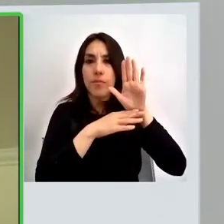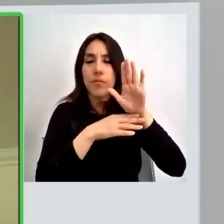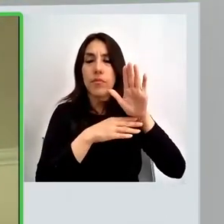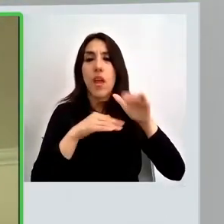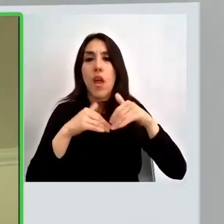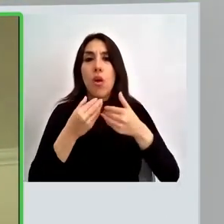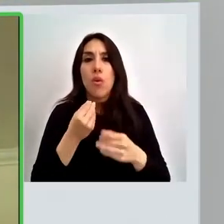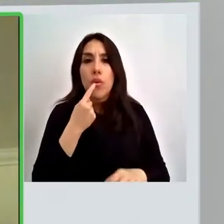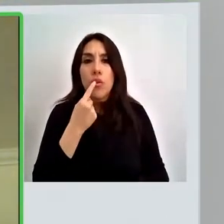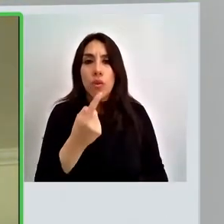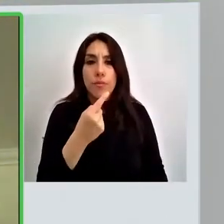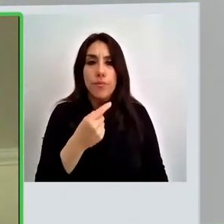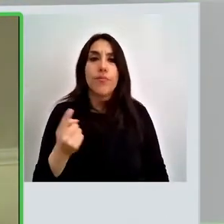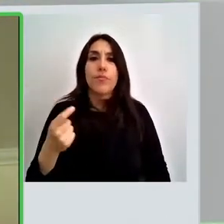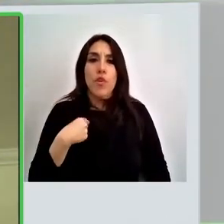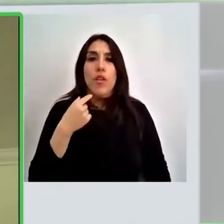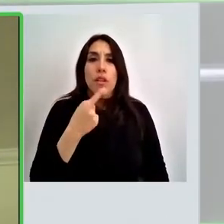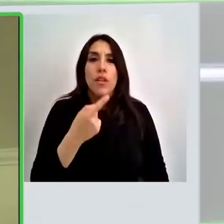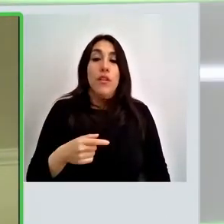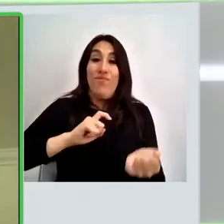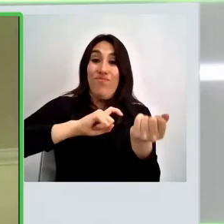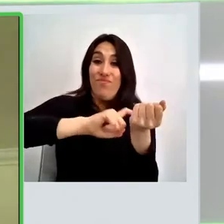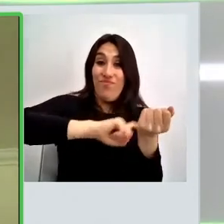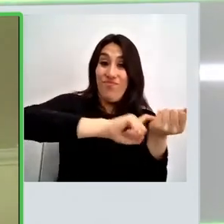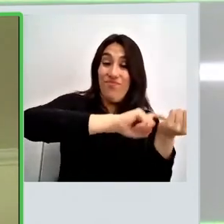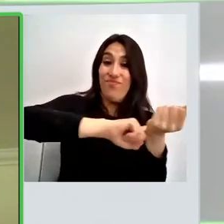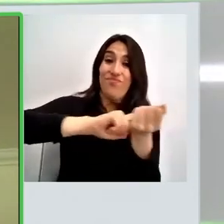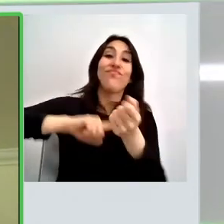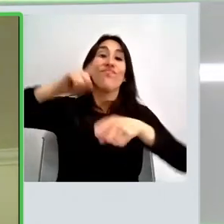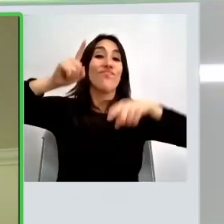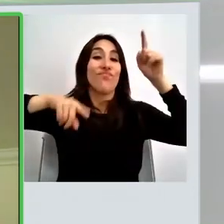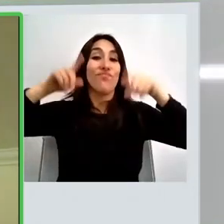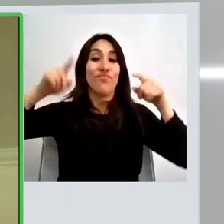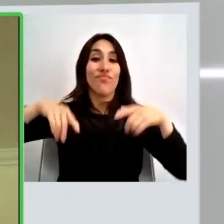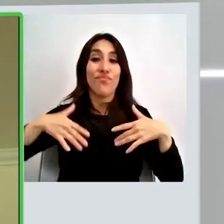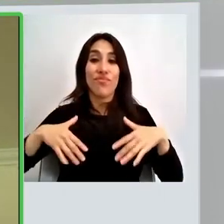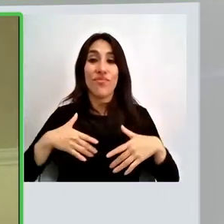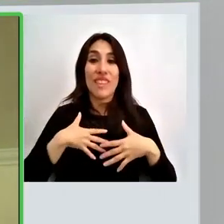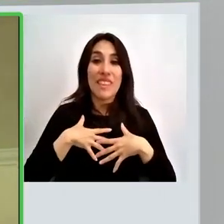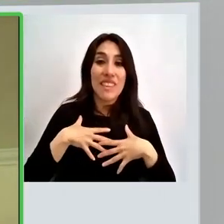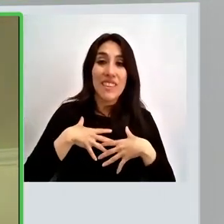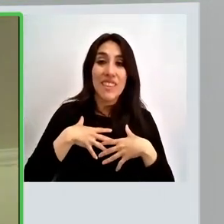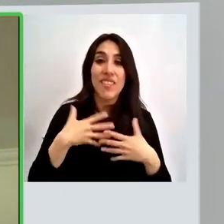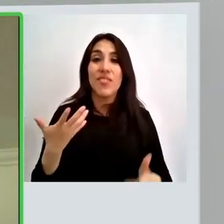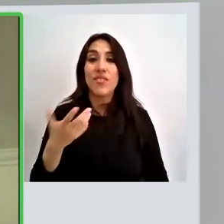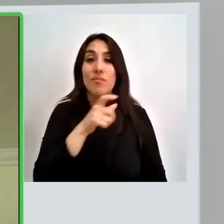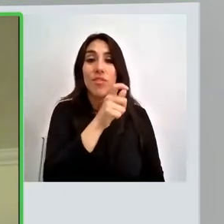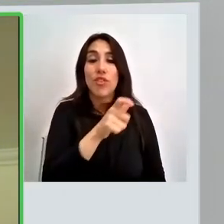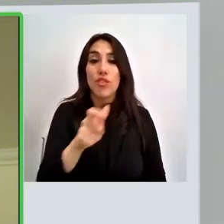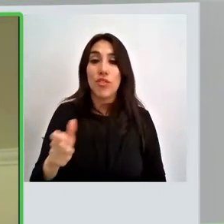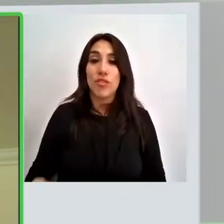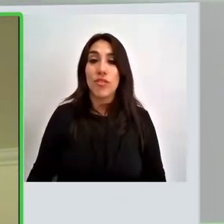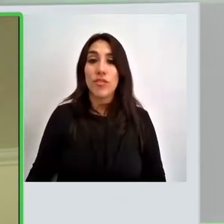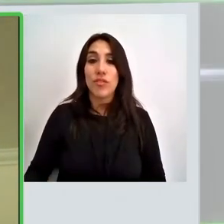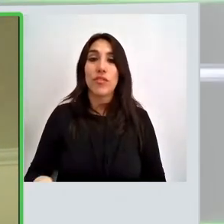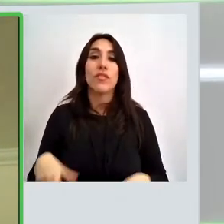actitud que está inmersa en la sociedad en la sociedad por generaciones y generaciones porque la gente piensa